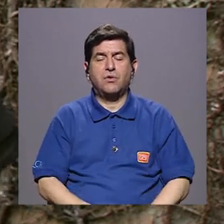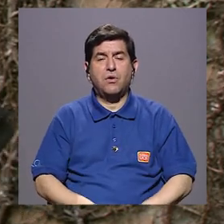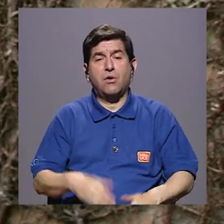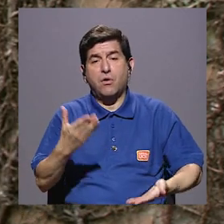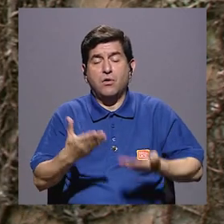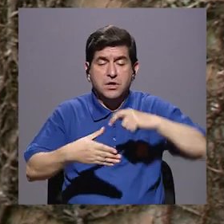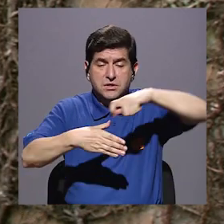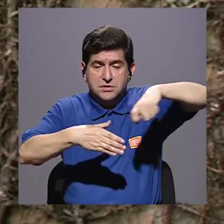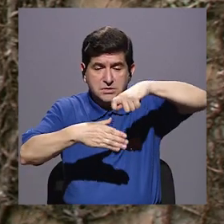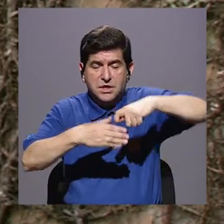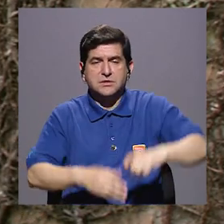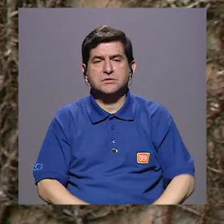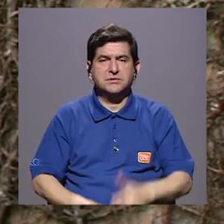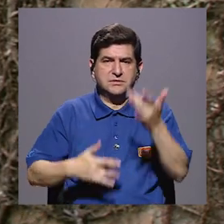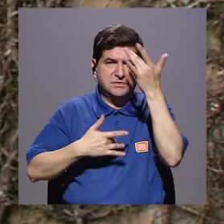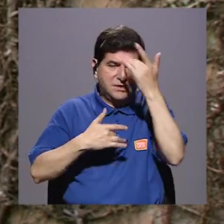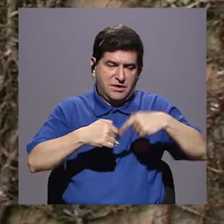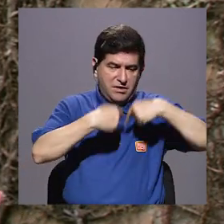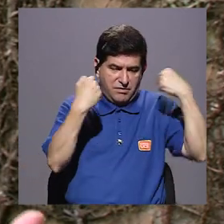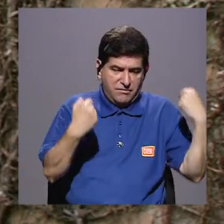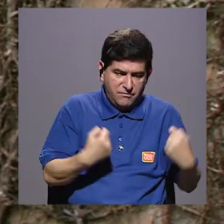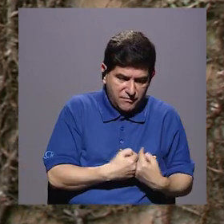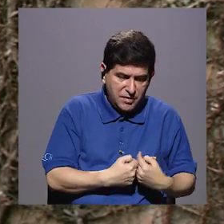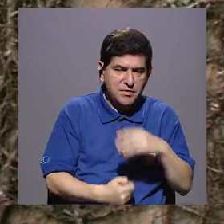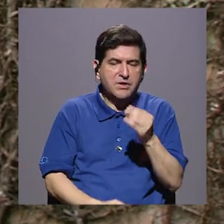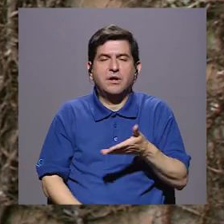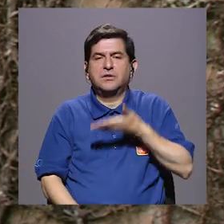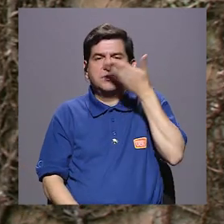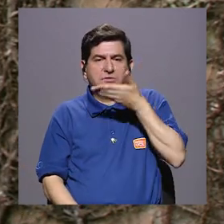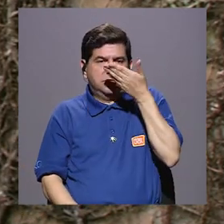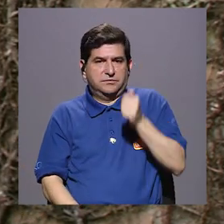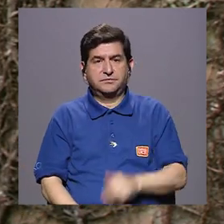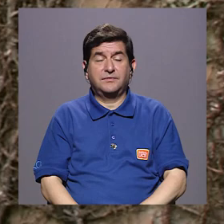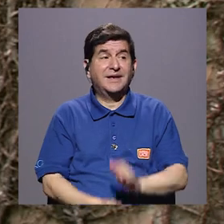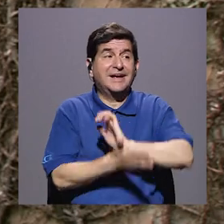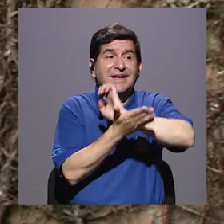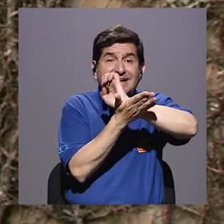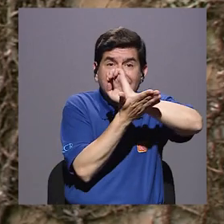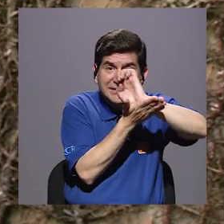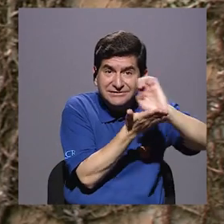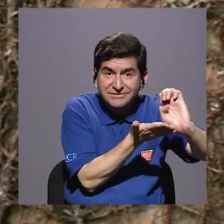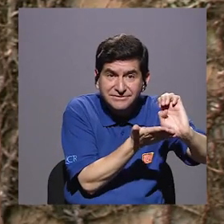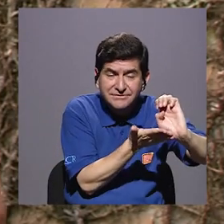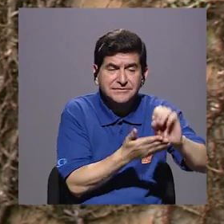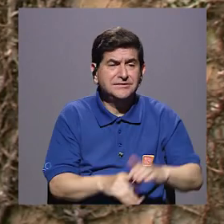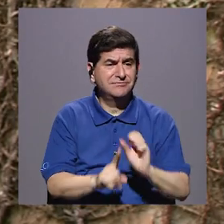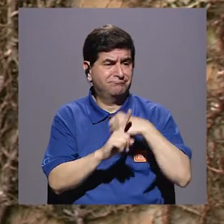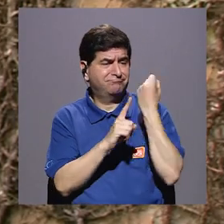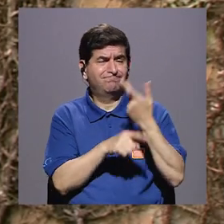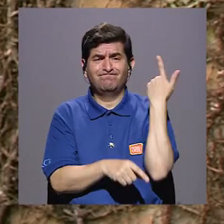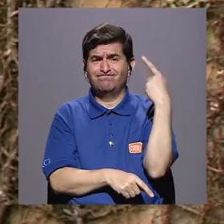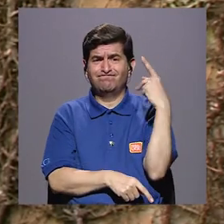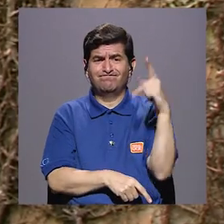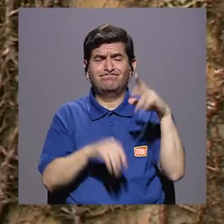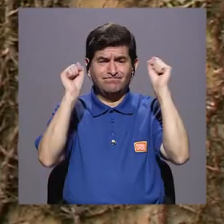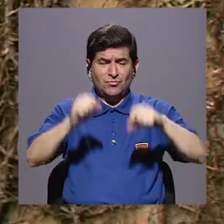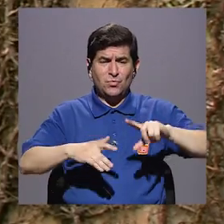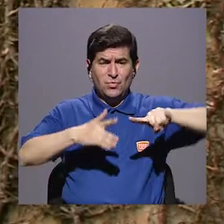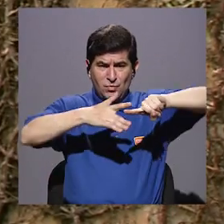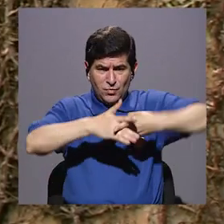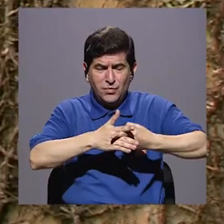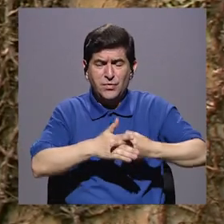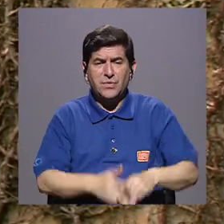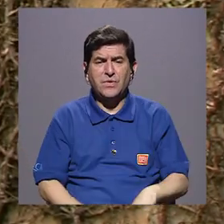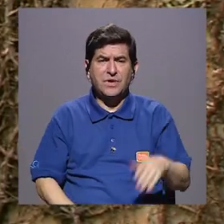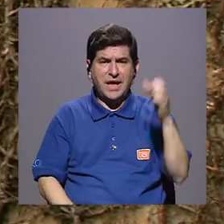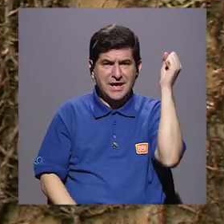azúcar, tenemos que controlar las enfermedades del corazón, las enfermedades de los pulmones, para evitar cualquier factor de riesgo que nos vaya a desencadenar